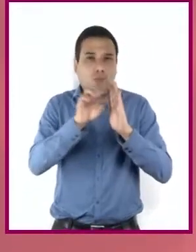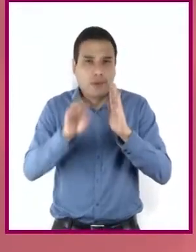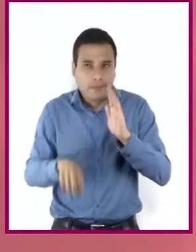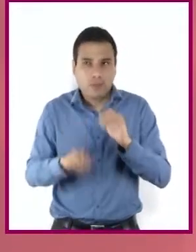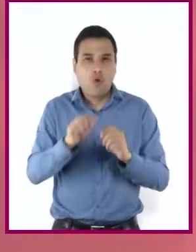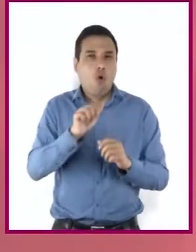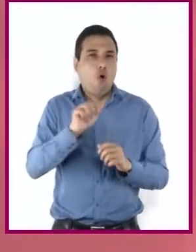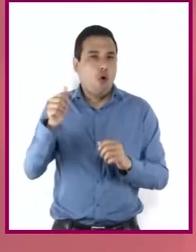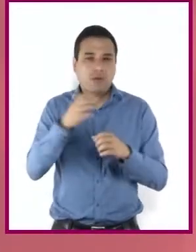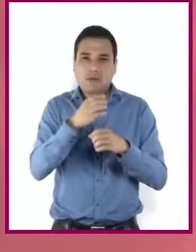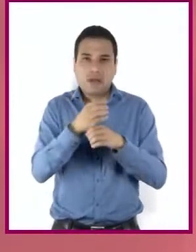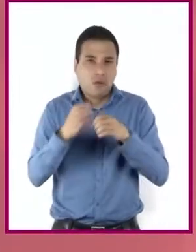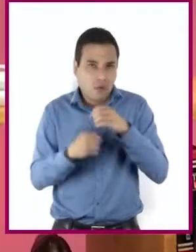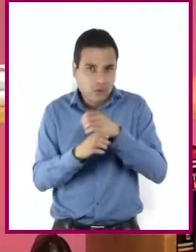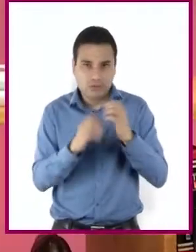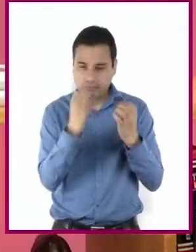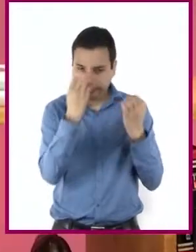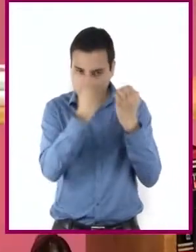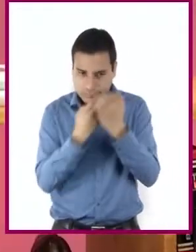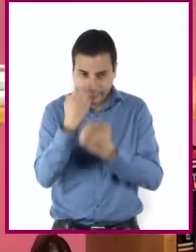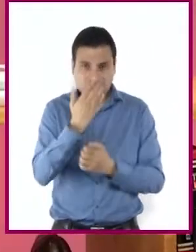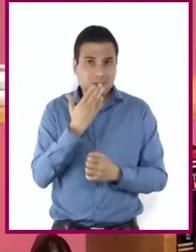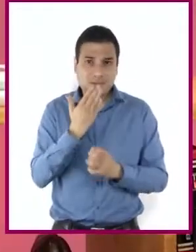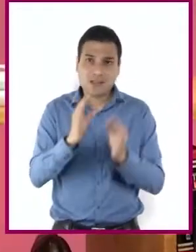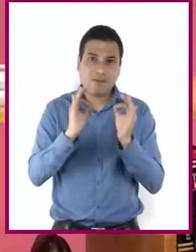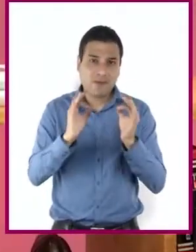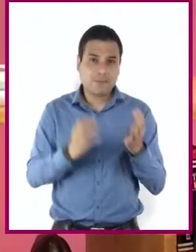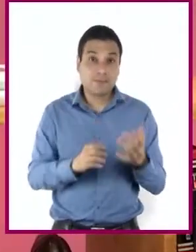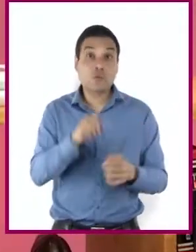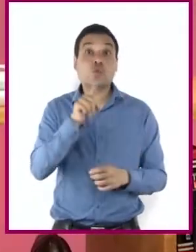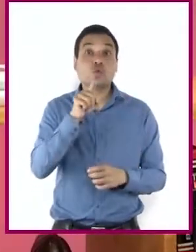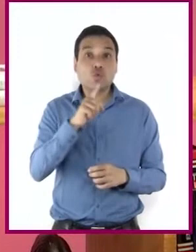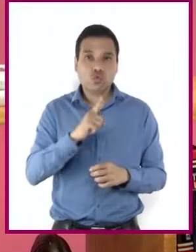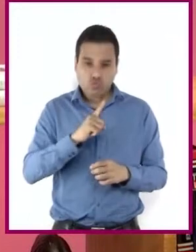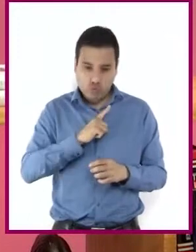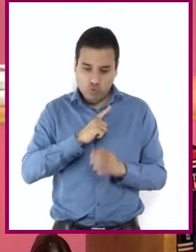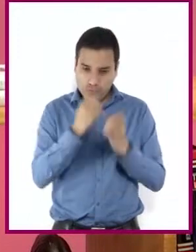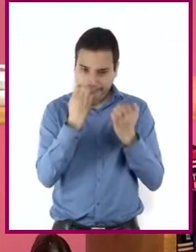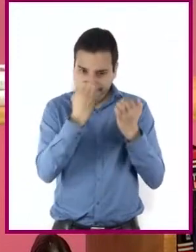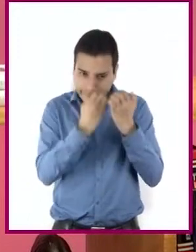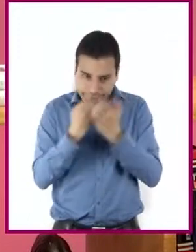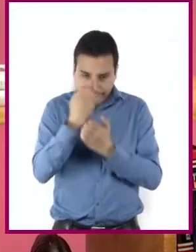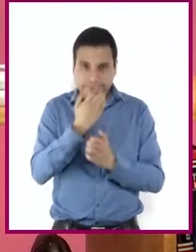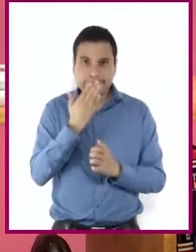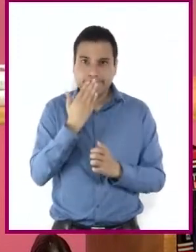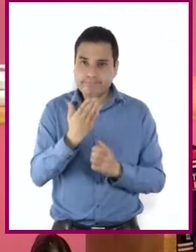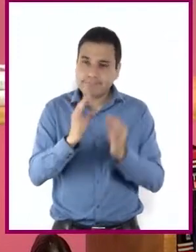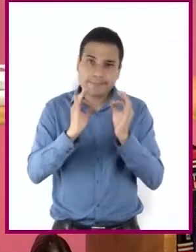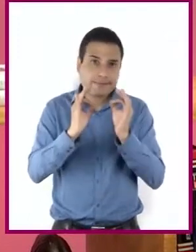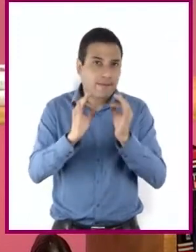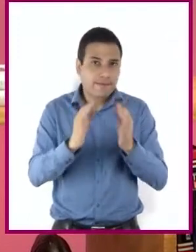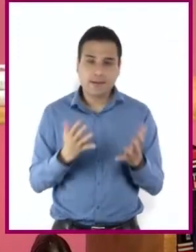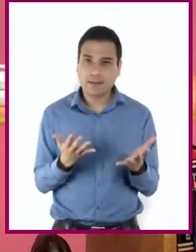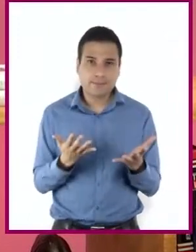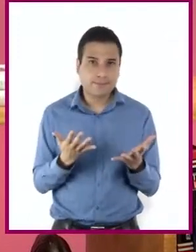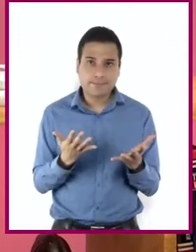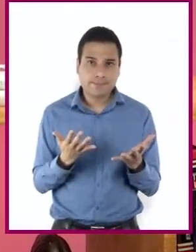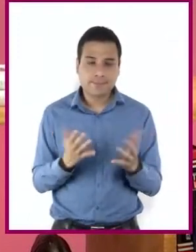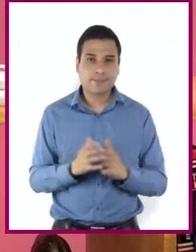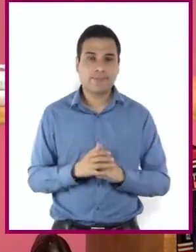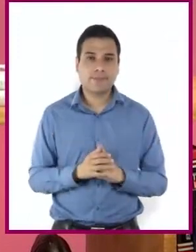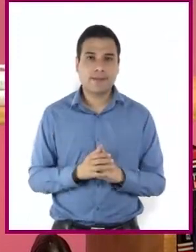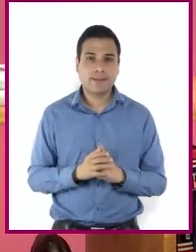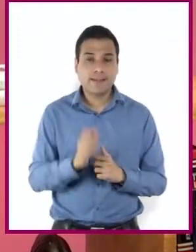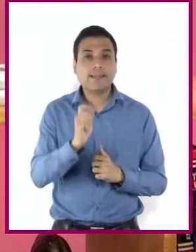le serviría esta práctica. Autoevaluarse es juzgar los logros propios respecto a una tarea determinada.